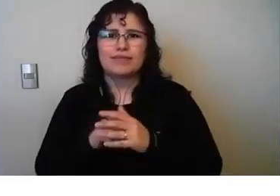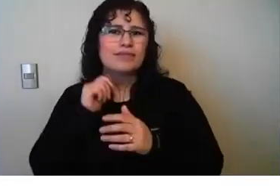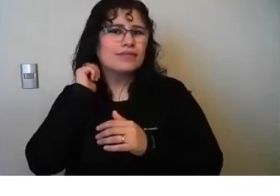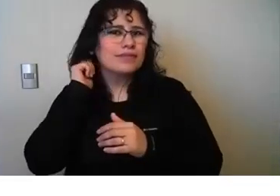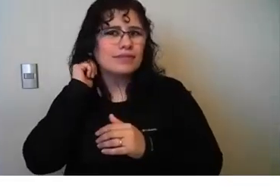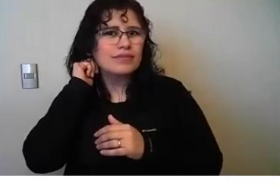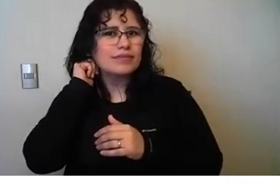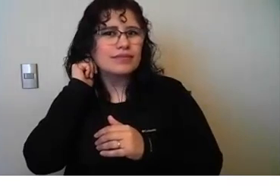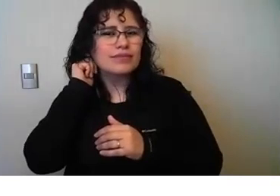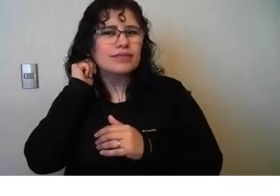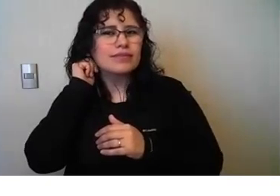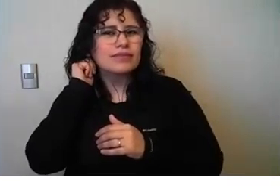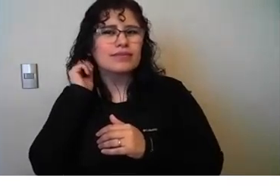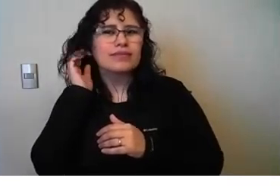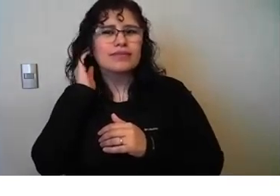Perdón.